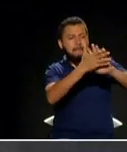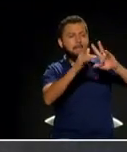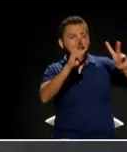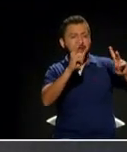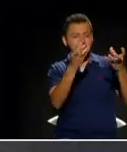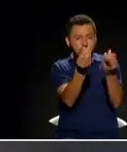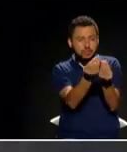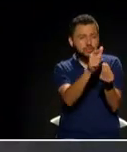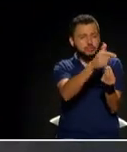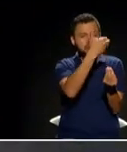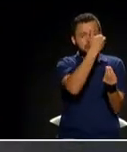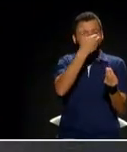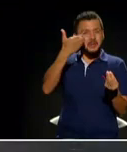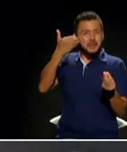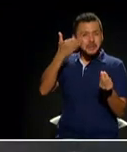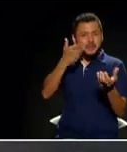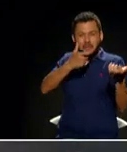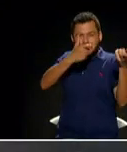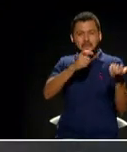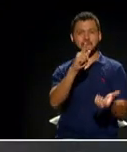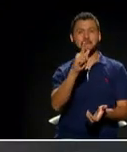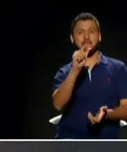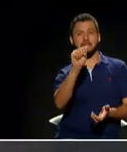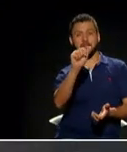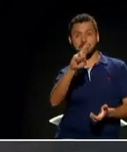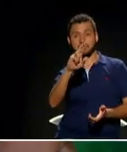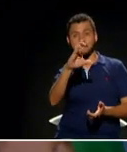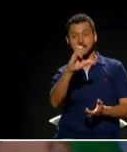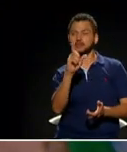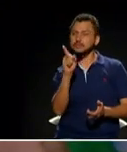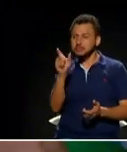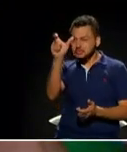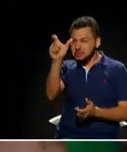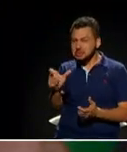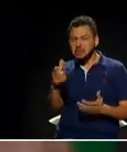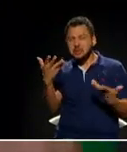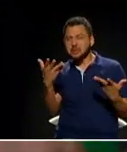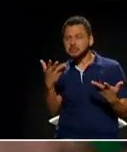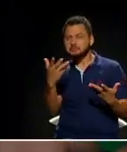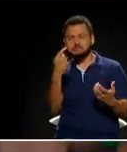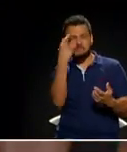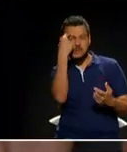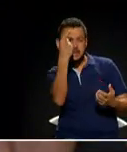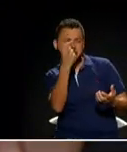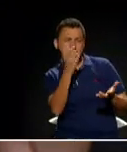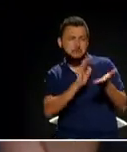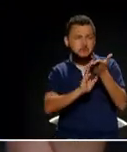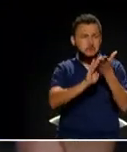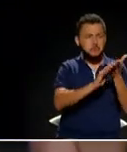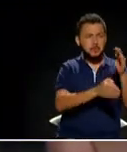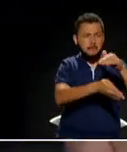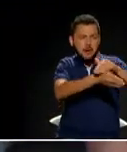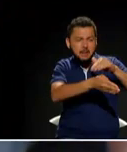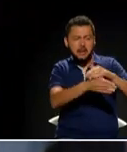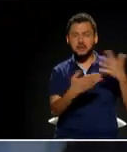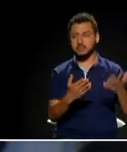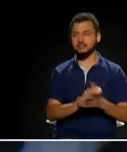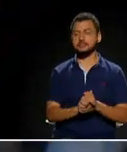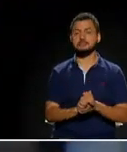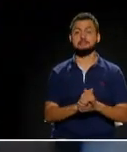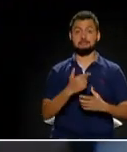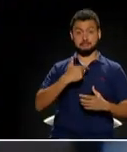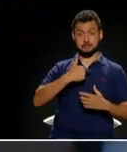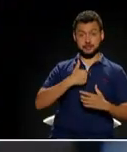lograr bueno frente a la paz yo soy una mujer que apoya la paz los partidos los